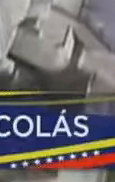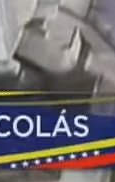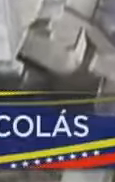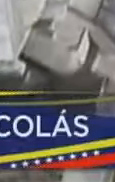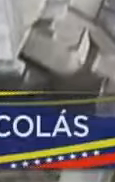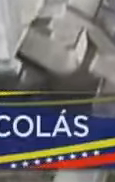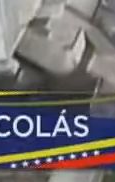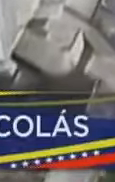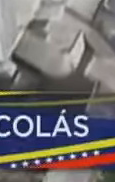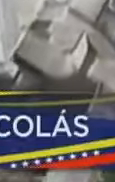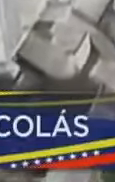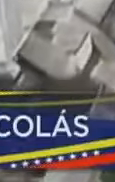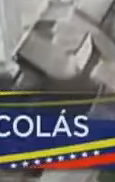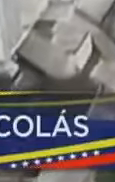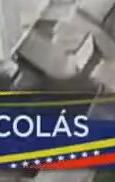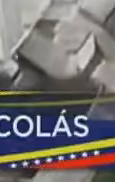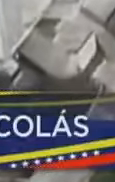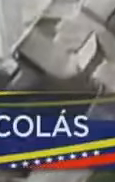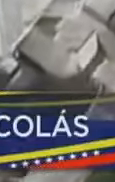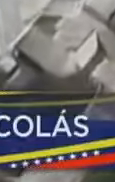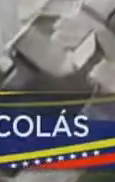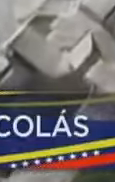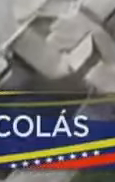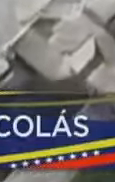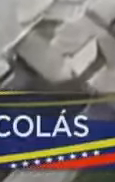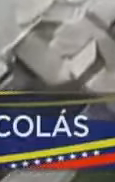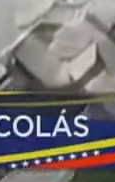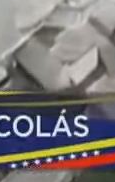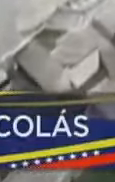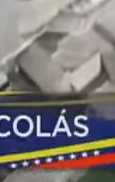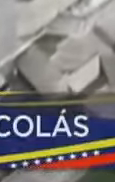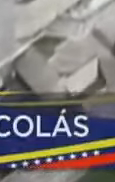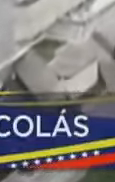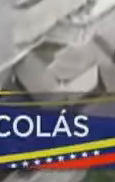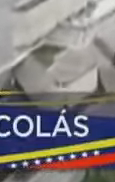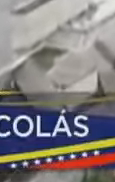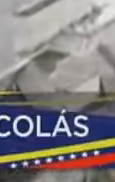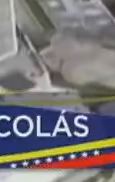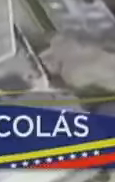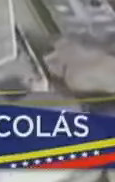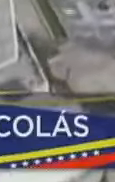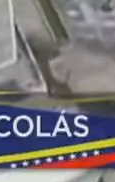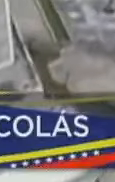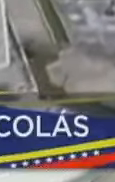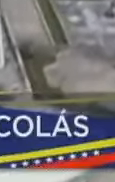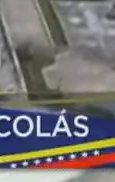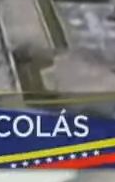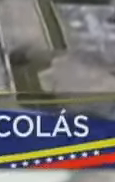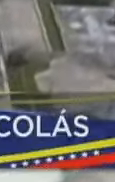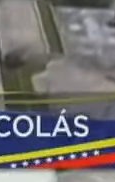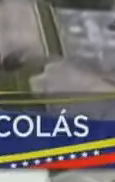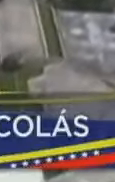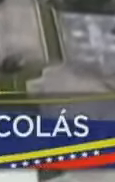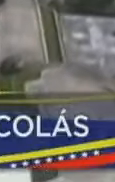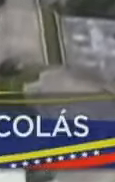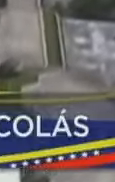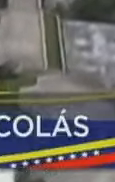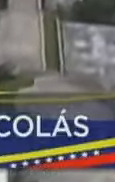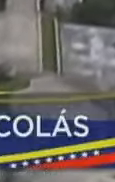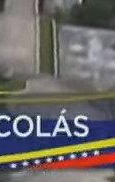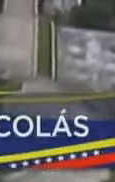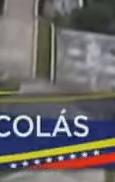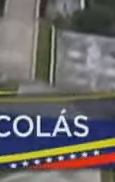a también consolidar una red de emprendedores, como lo decía el presidente de la República Bolivariana de Venezuela,